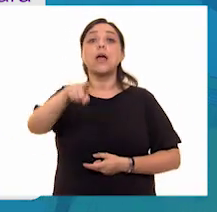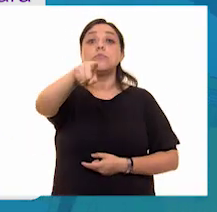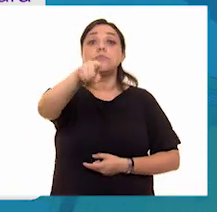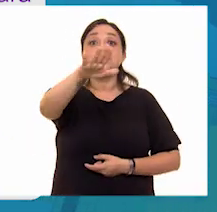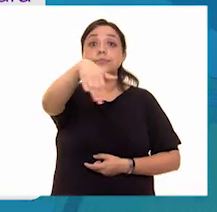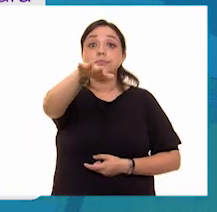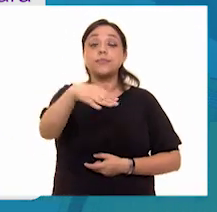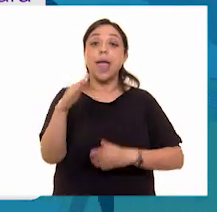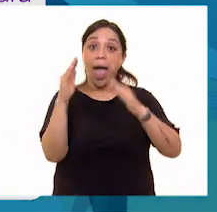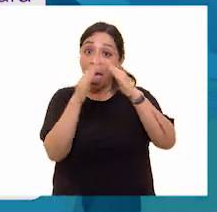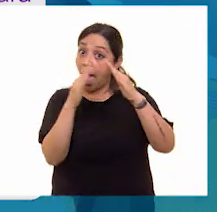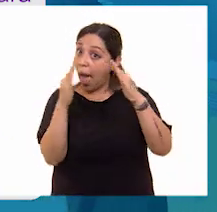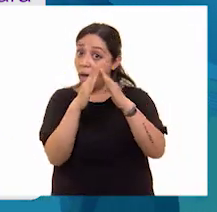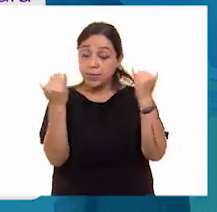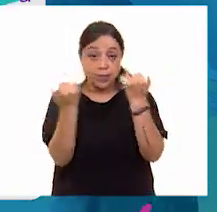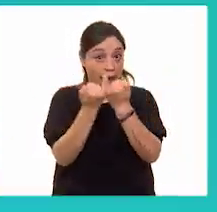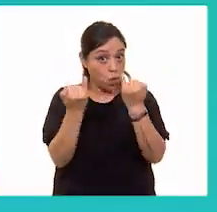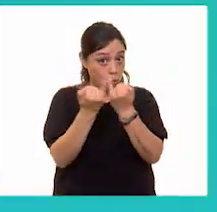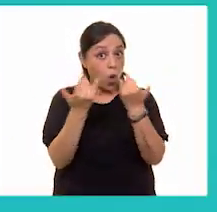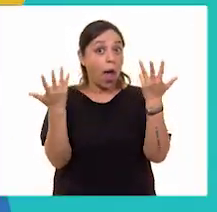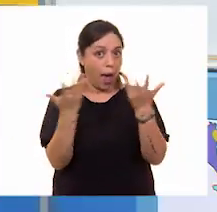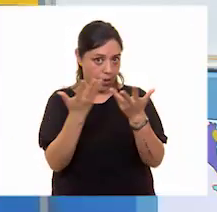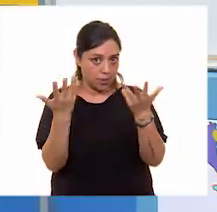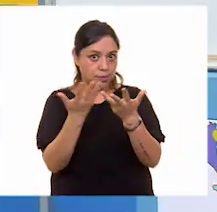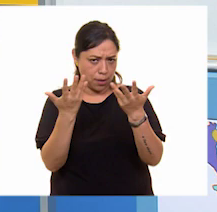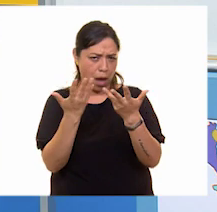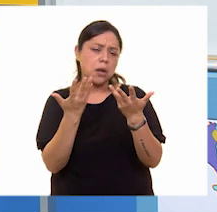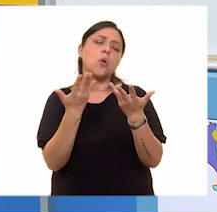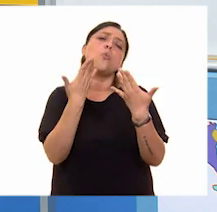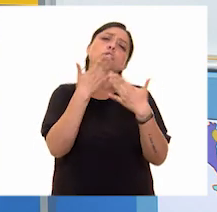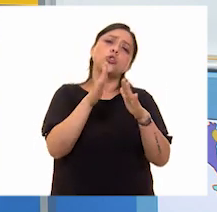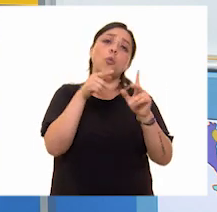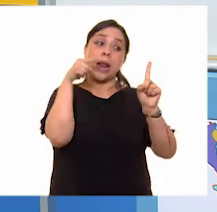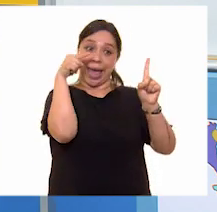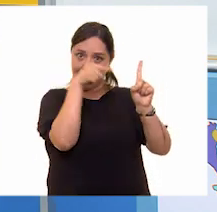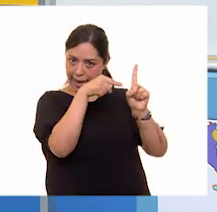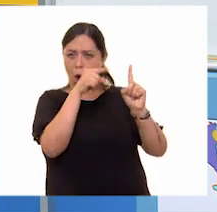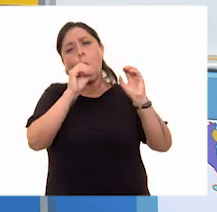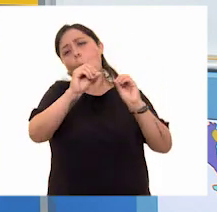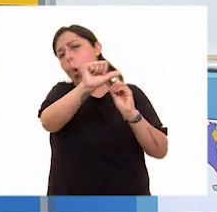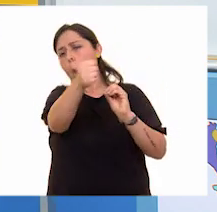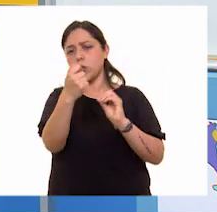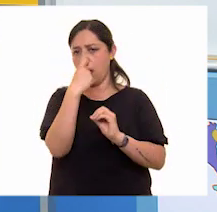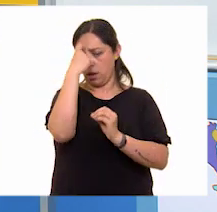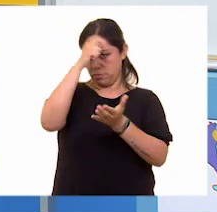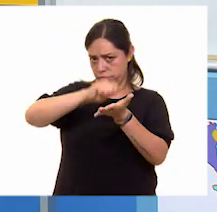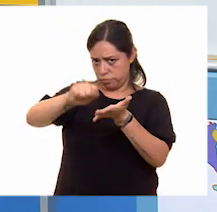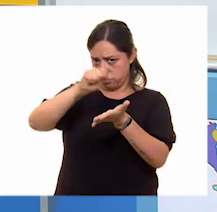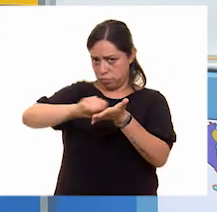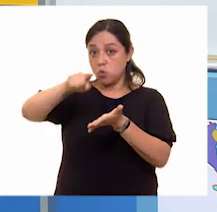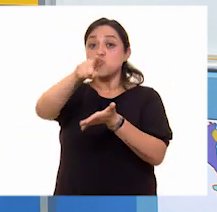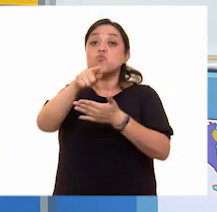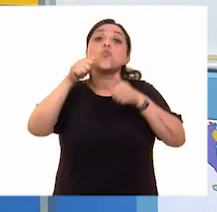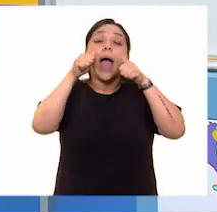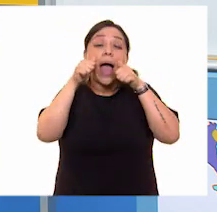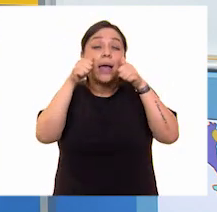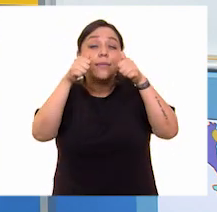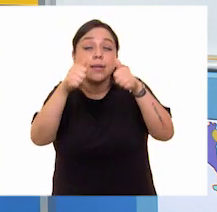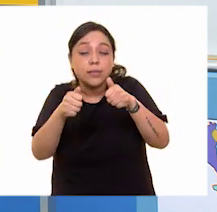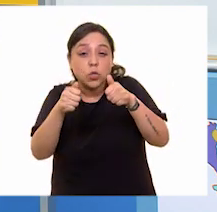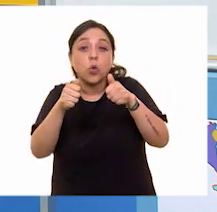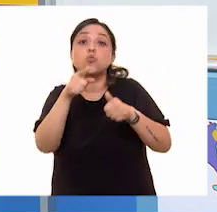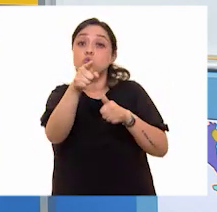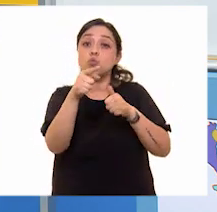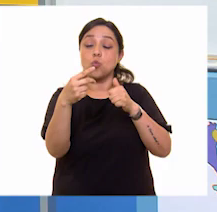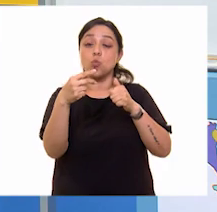ustedes en casa pueden hacer lo mismo sobre el autor o la autora que hayan elegido. Pongan mucha atención para que vean cómo lo